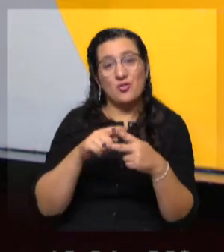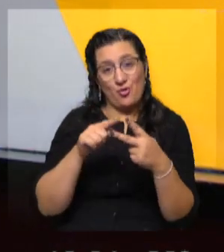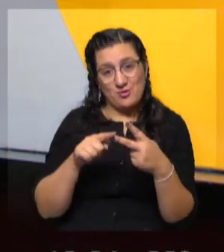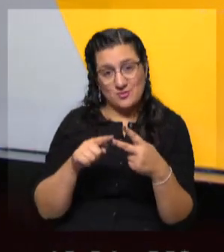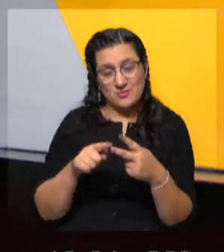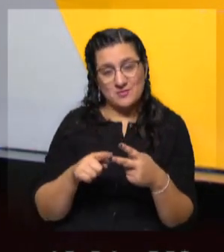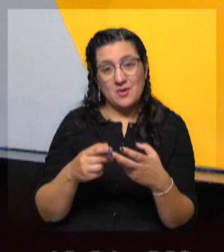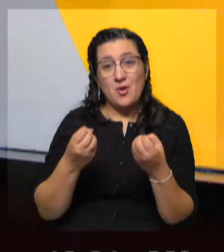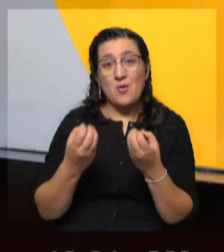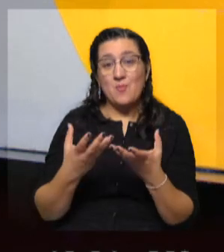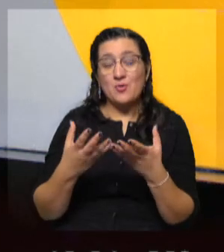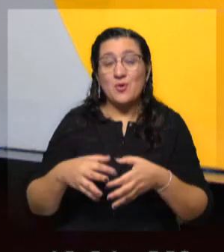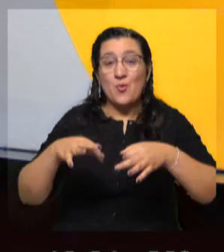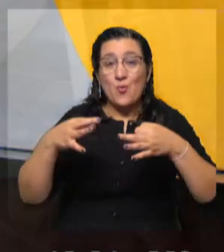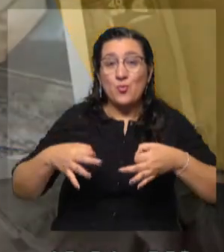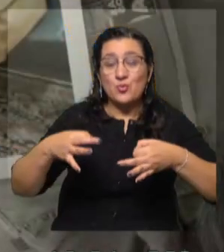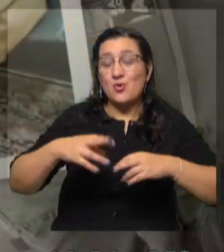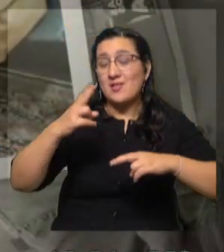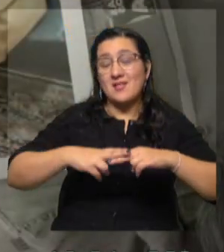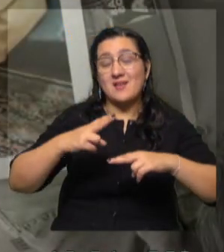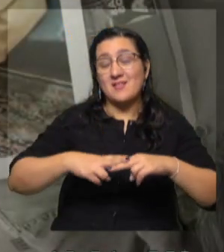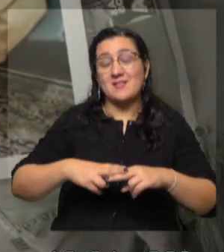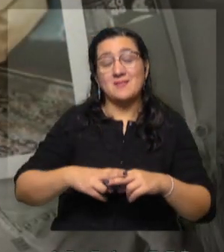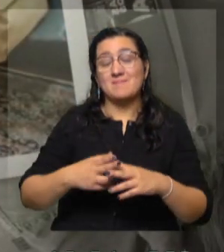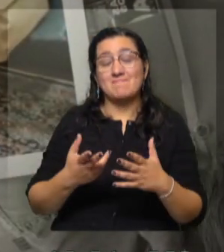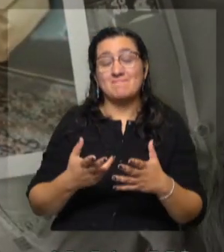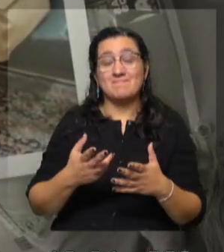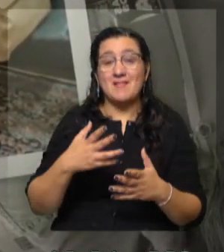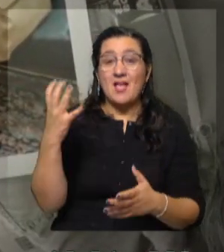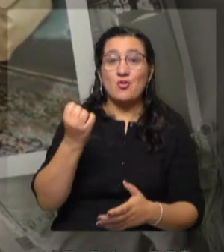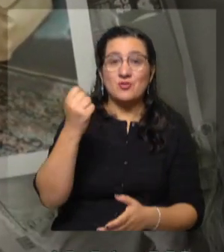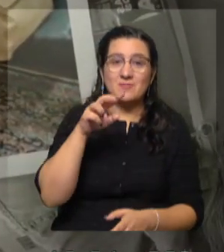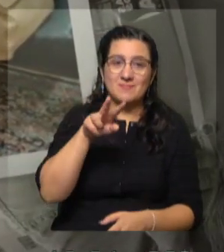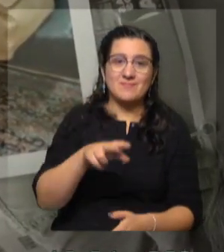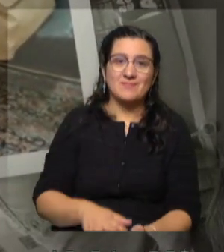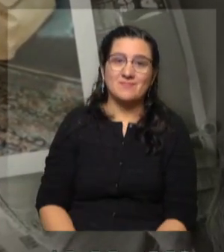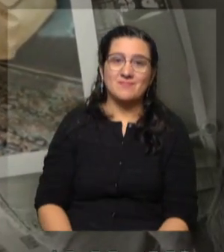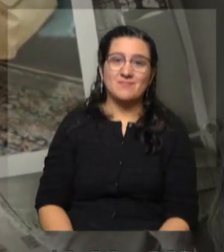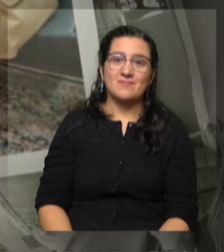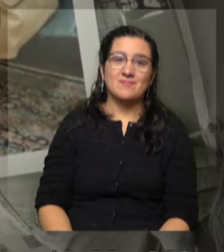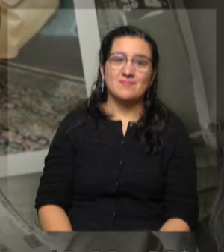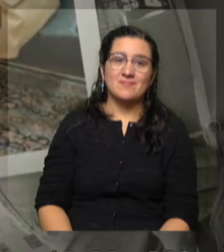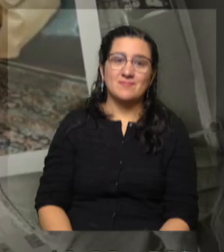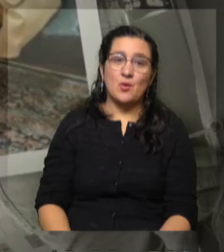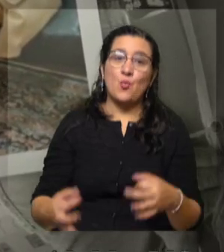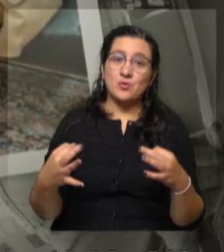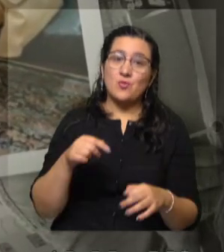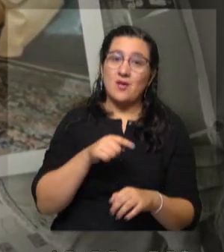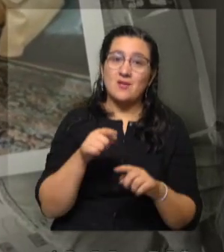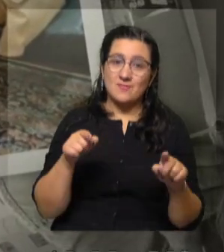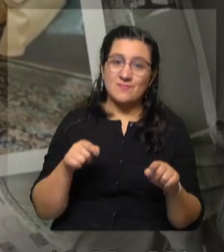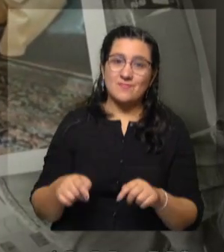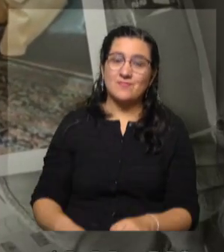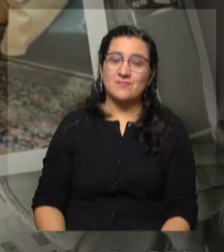porque agarré el internet como dice mi madre y mira mira lo que es eso está ahí más o menos ahí justito ahí mira